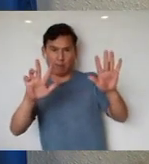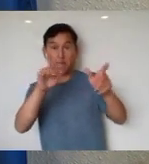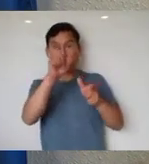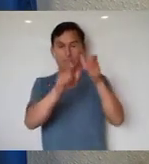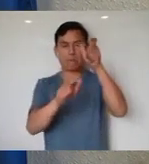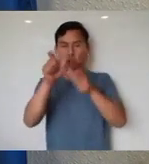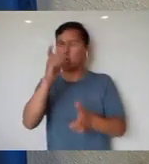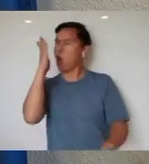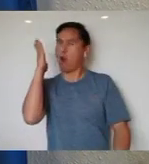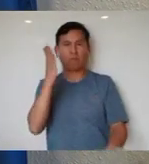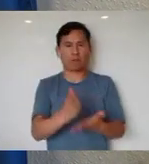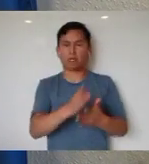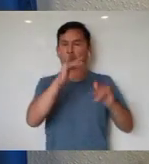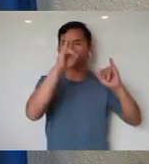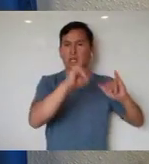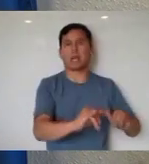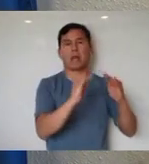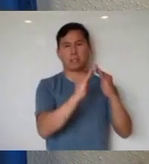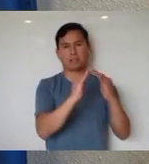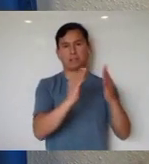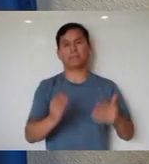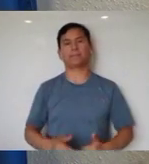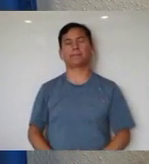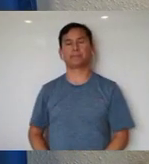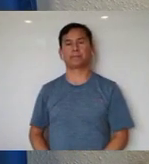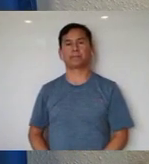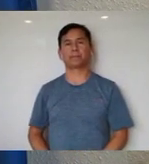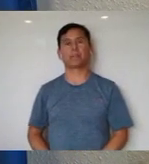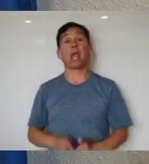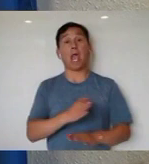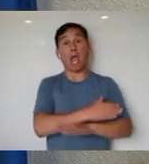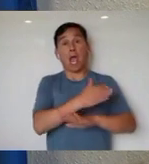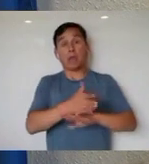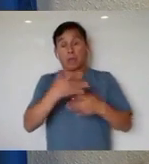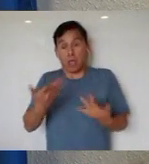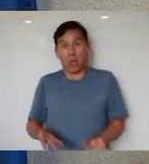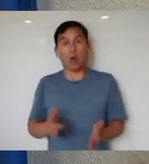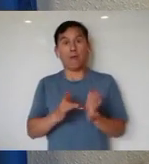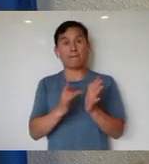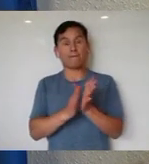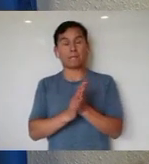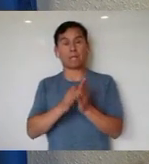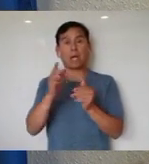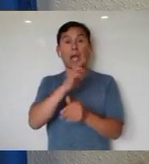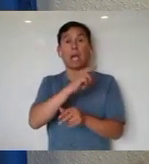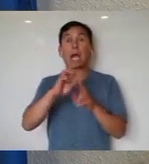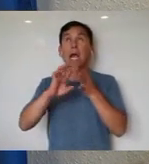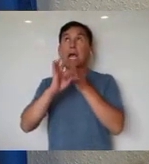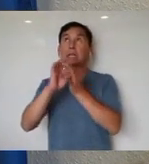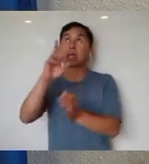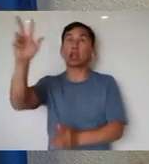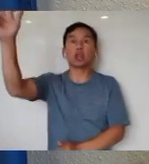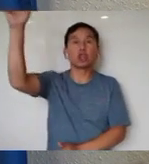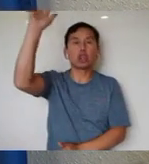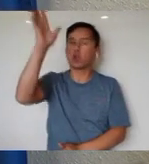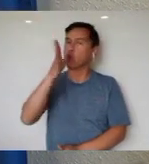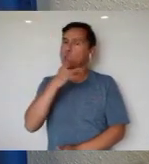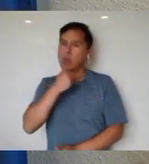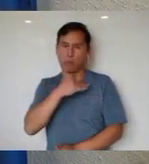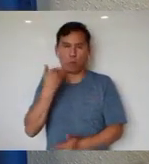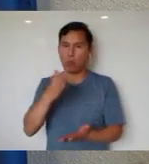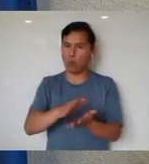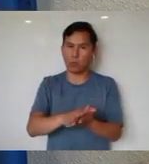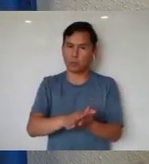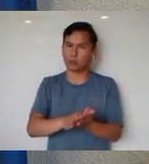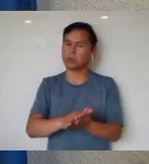cuarentena obligatoria y vigilada. Hasta la fecha, y gracias a Dios, no hemos tenido fallecidos,